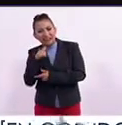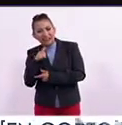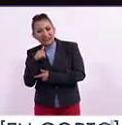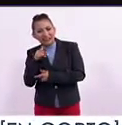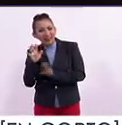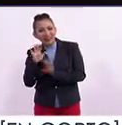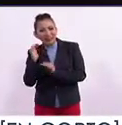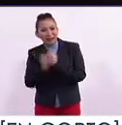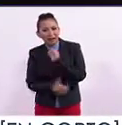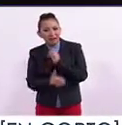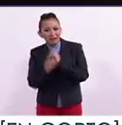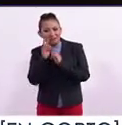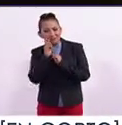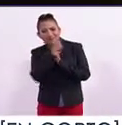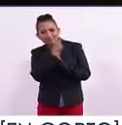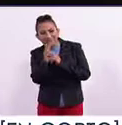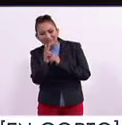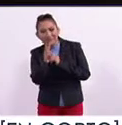y viendo